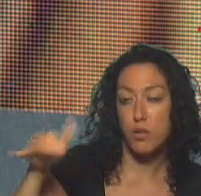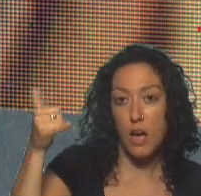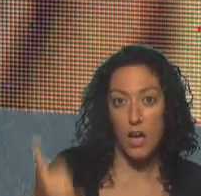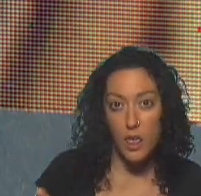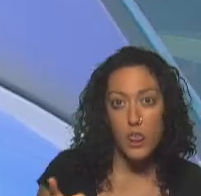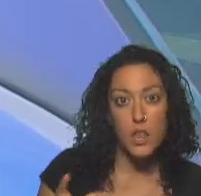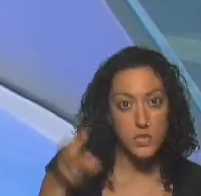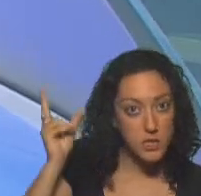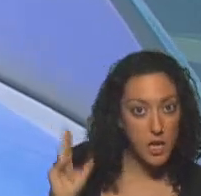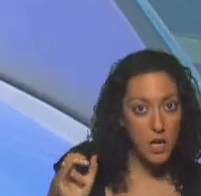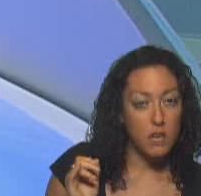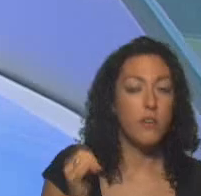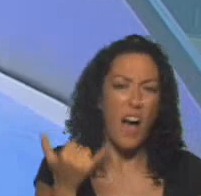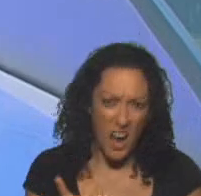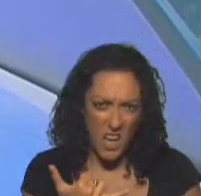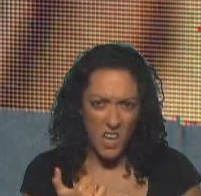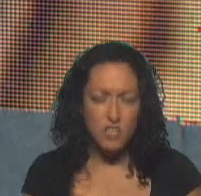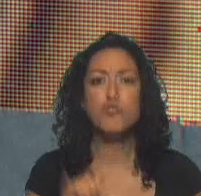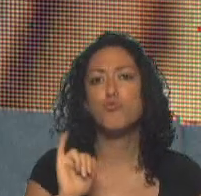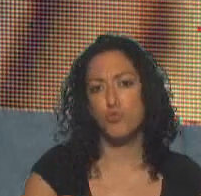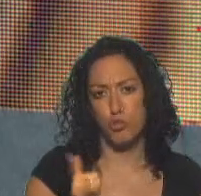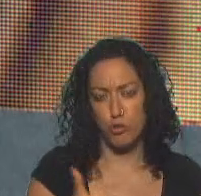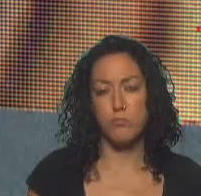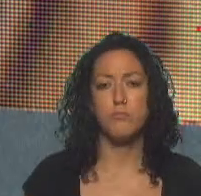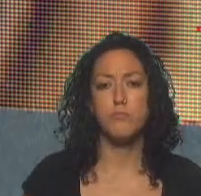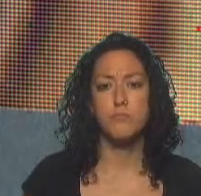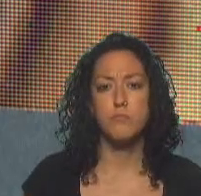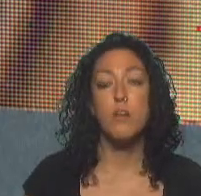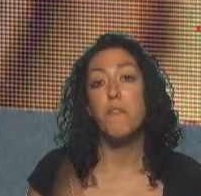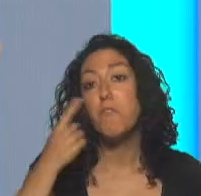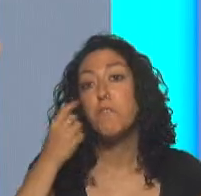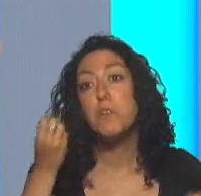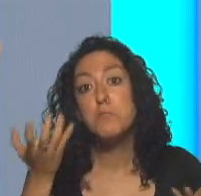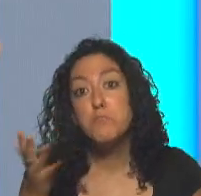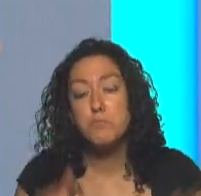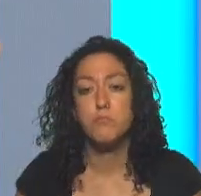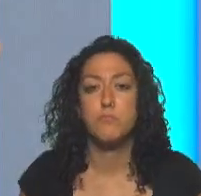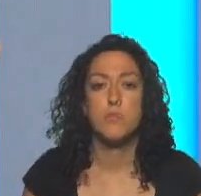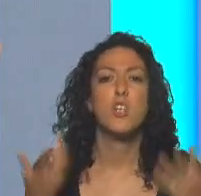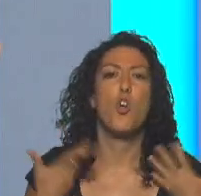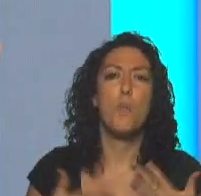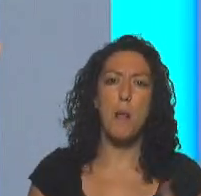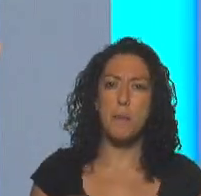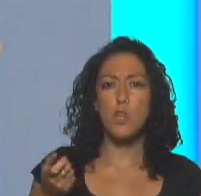Chile? Sí, tiene extradición con Chile. Bueno, puntos suspensivos. Punto suspensivo, normalmente es un juicio que dura un tiempo prolongado.